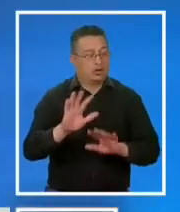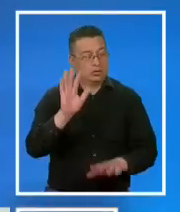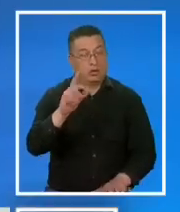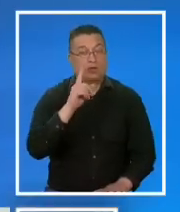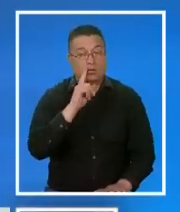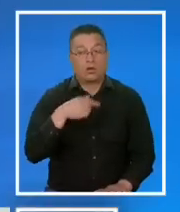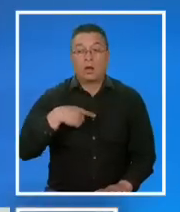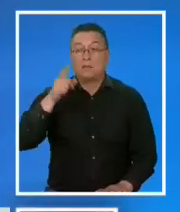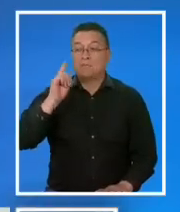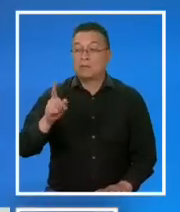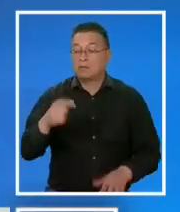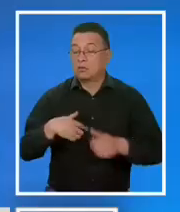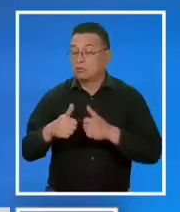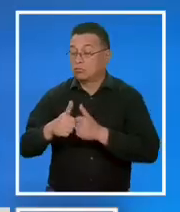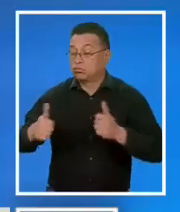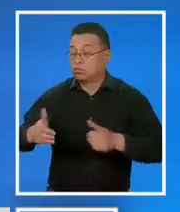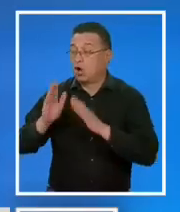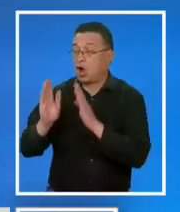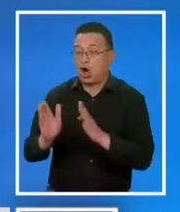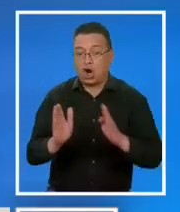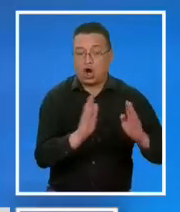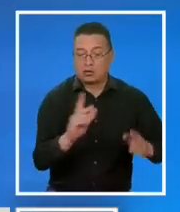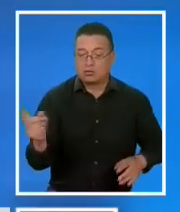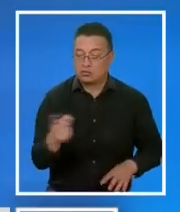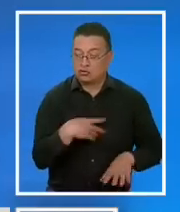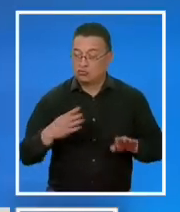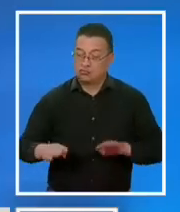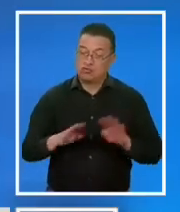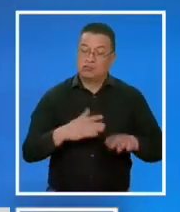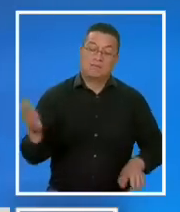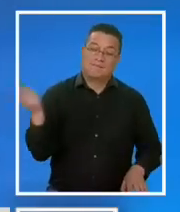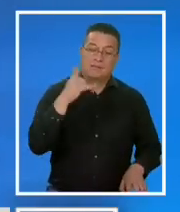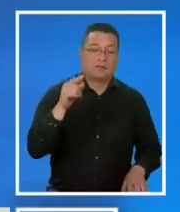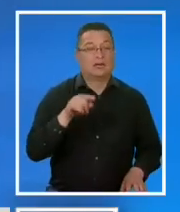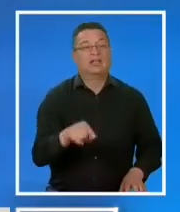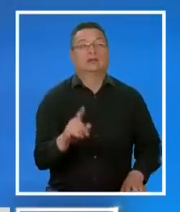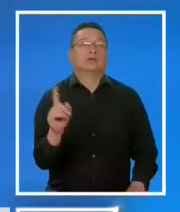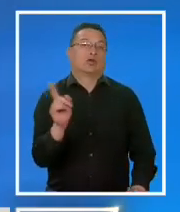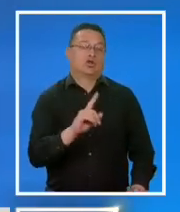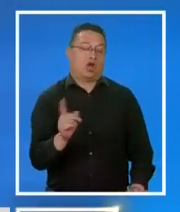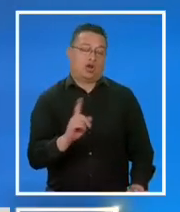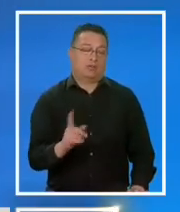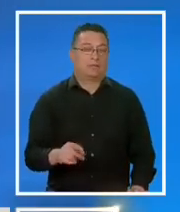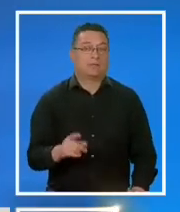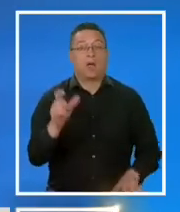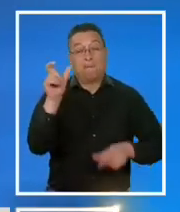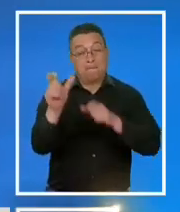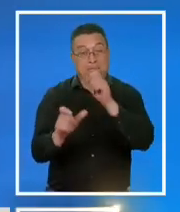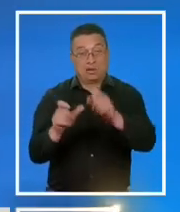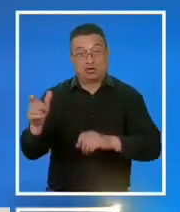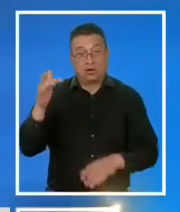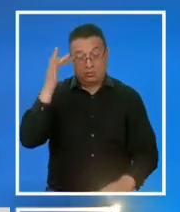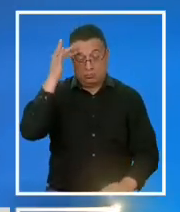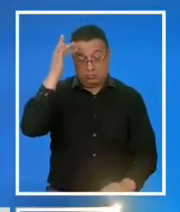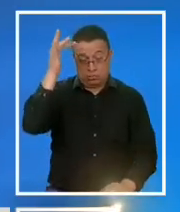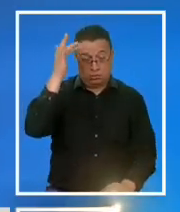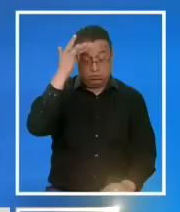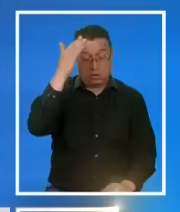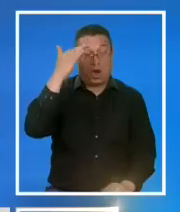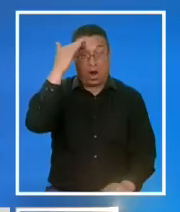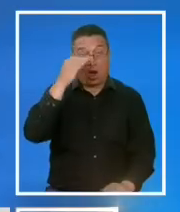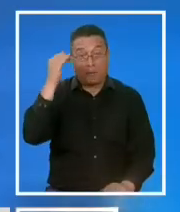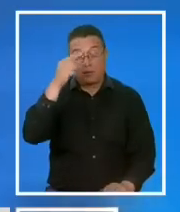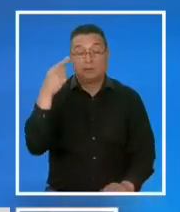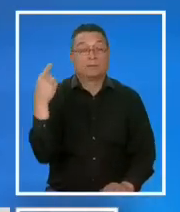alinee a los parlamentarios los órdenes eso no es un piño Ah son personas pensantes que pueden tener